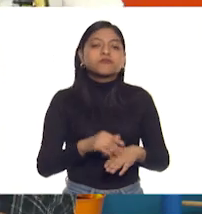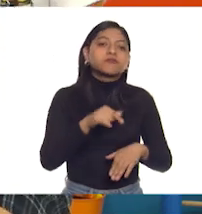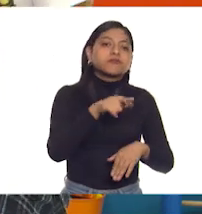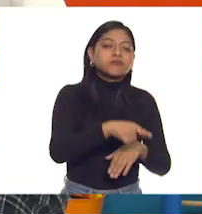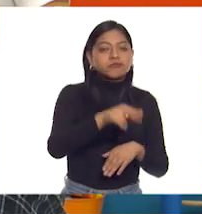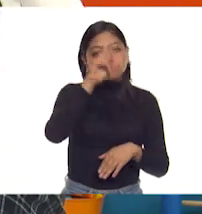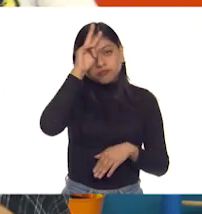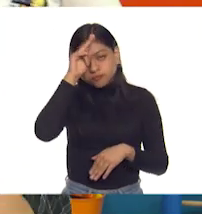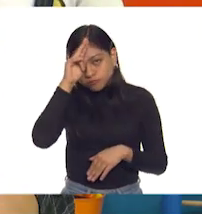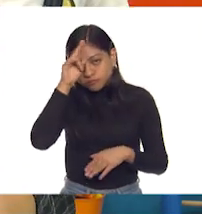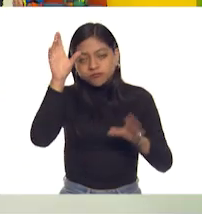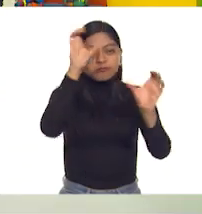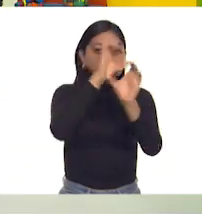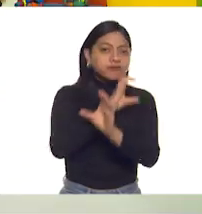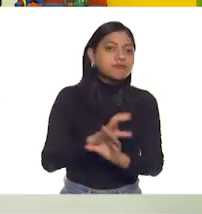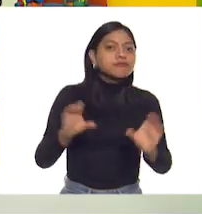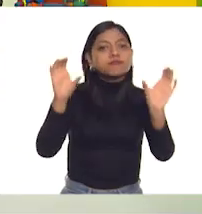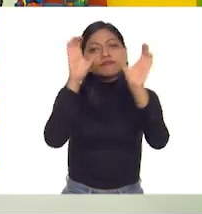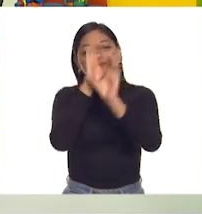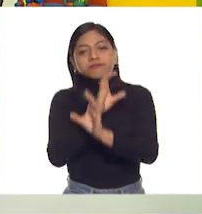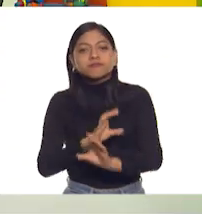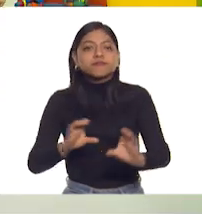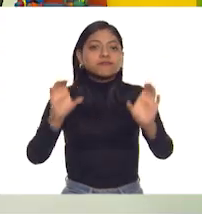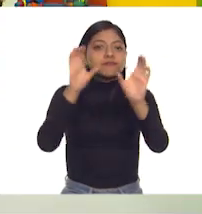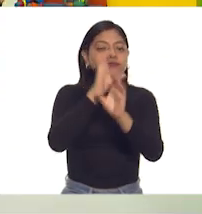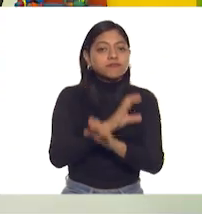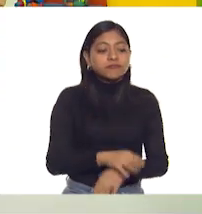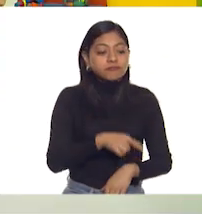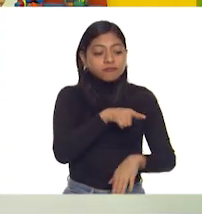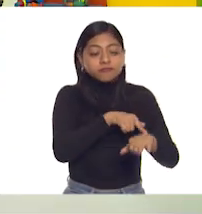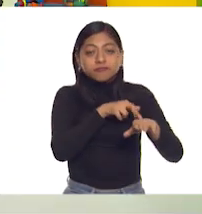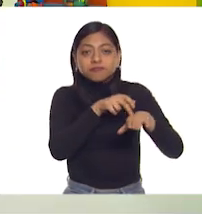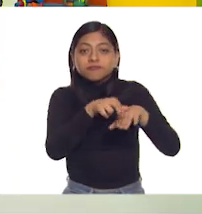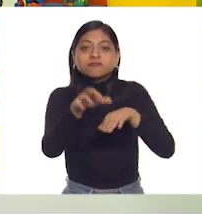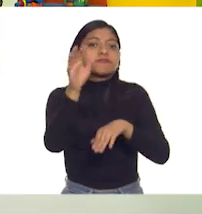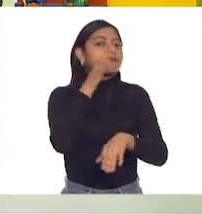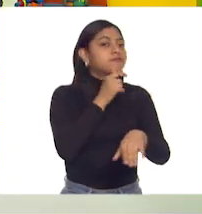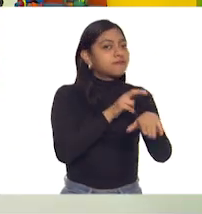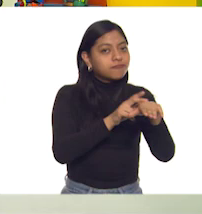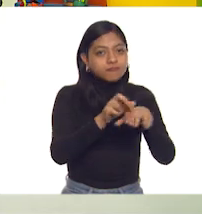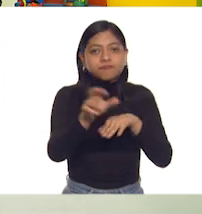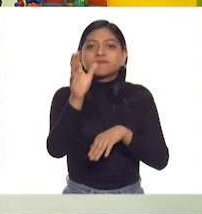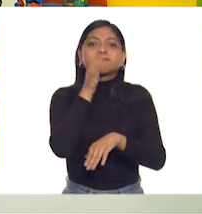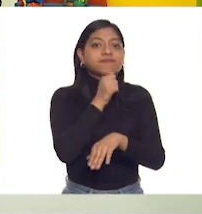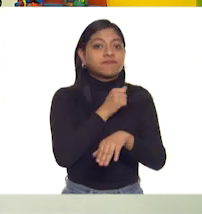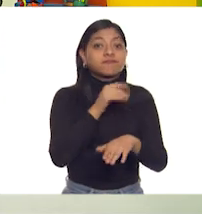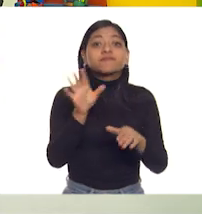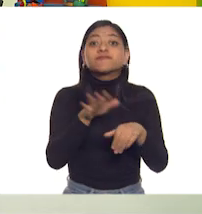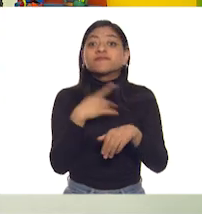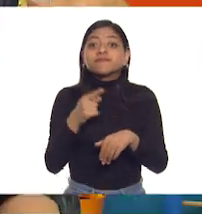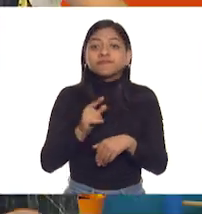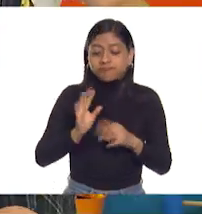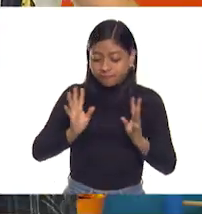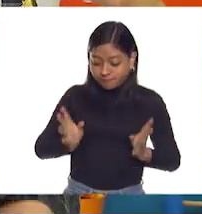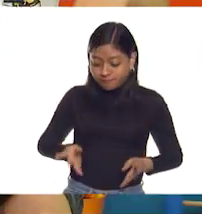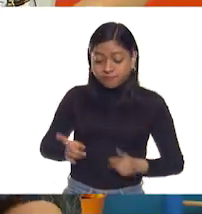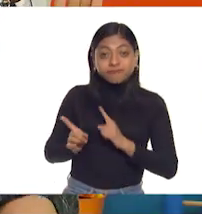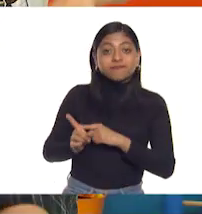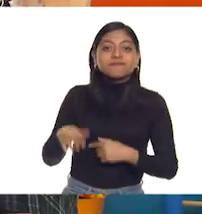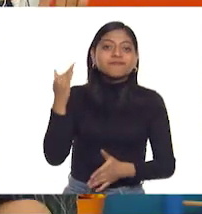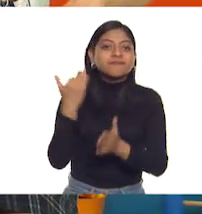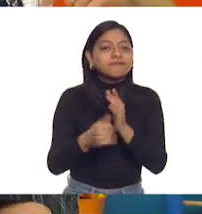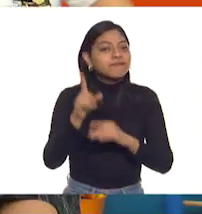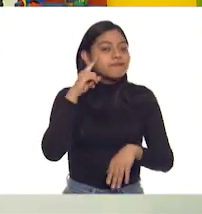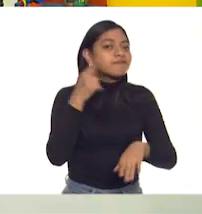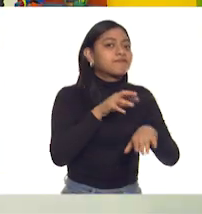sacristán. La cucaracha, ya no puede caminar. ¿Por qué no tiene? ¿Por qué le falta? Una pata para